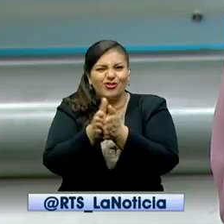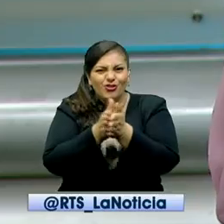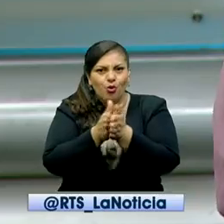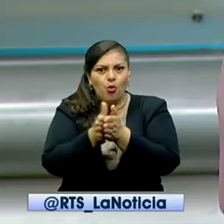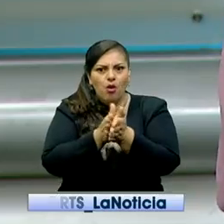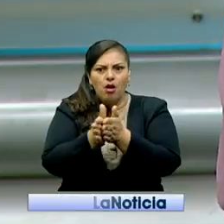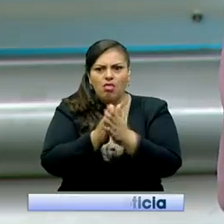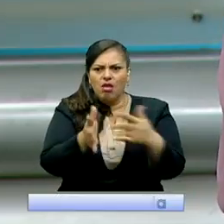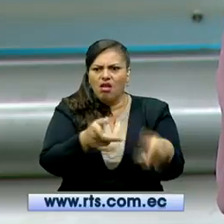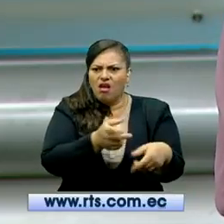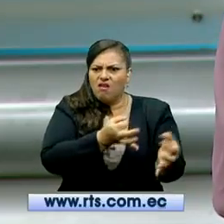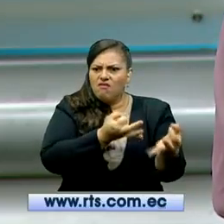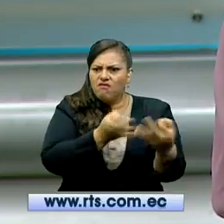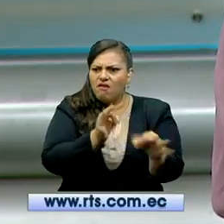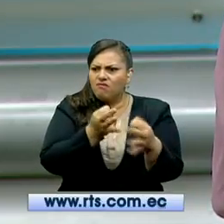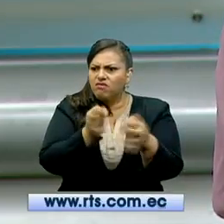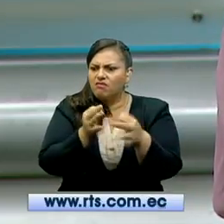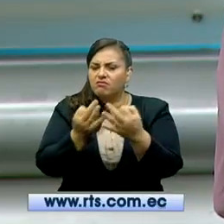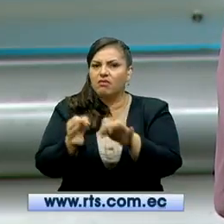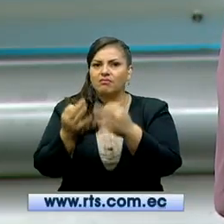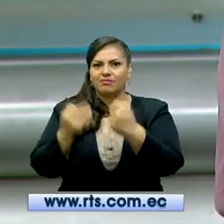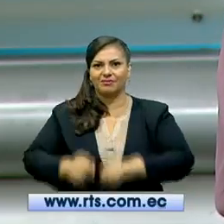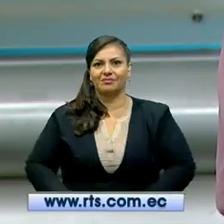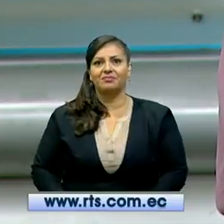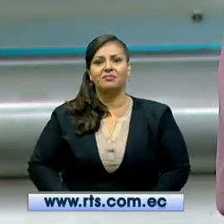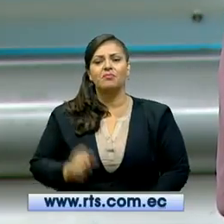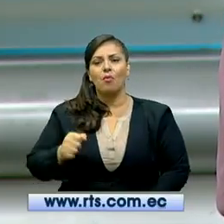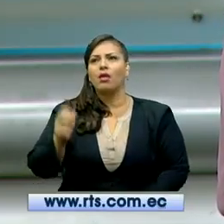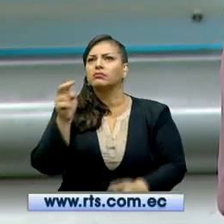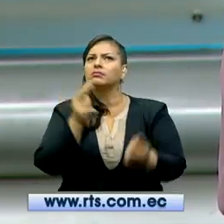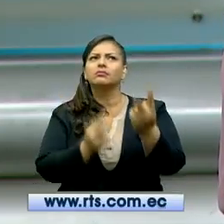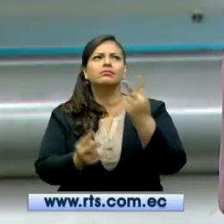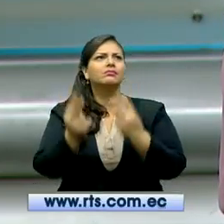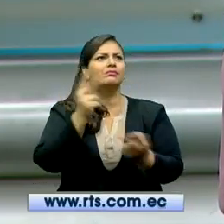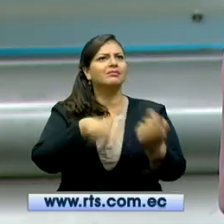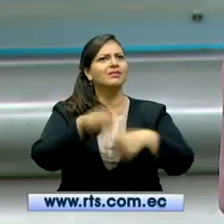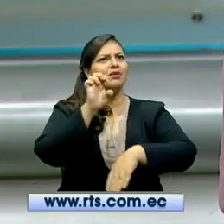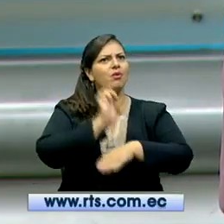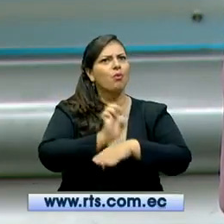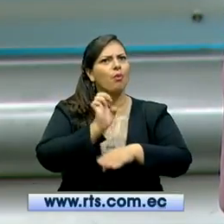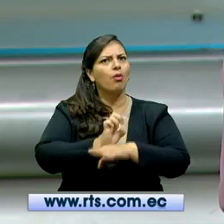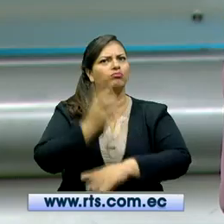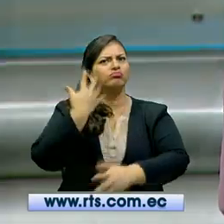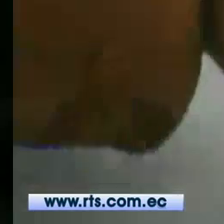reencontrarse con sus raíces mientras saborea el chocolate fino de aroma nacional